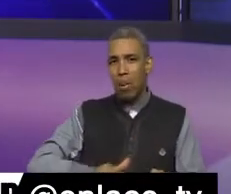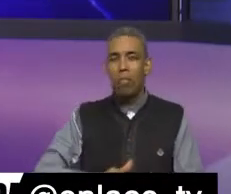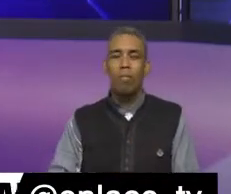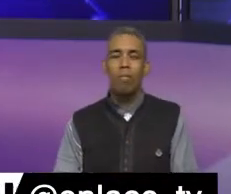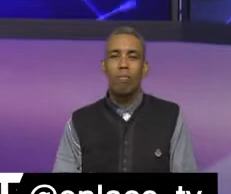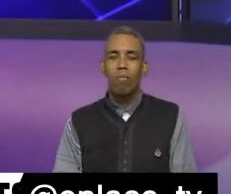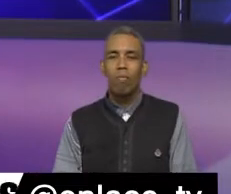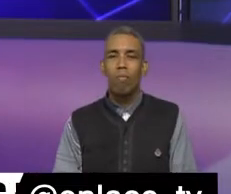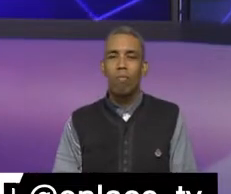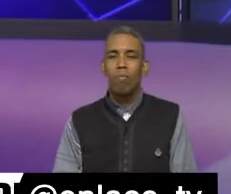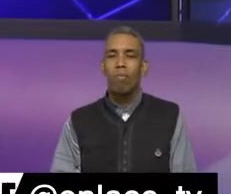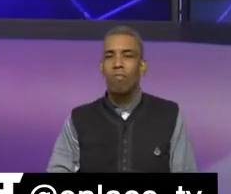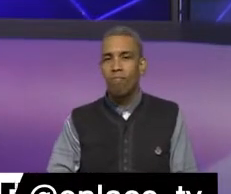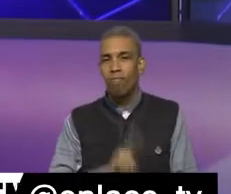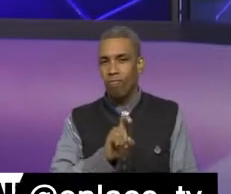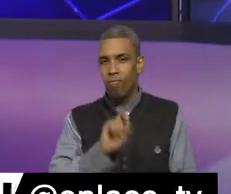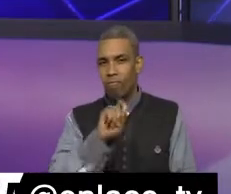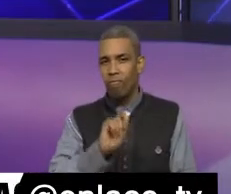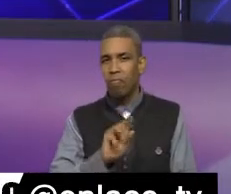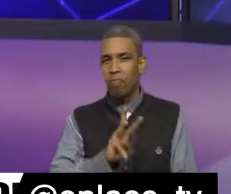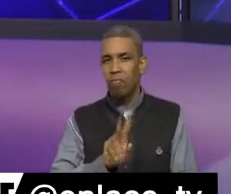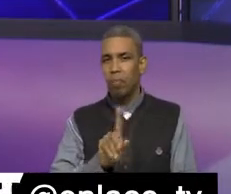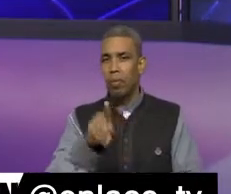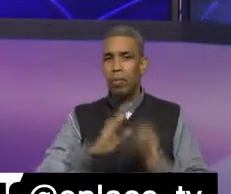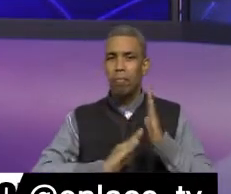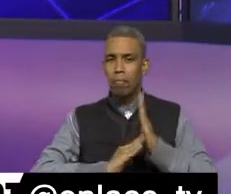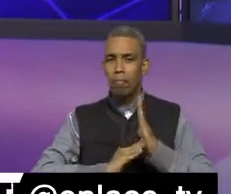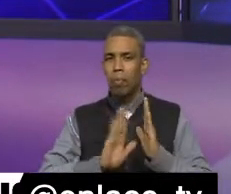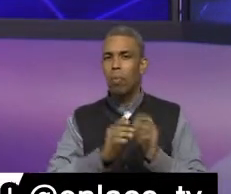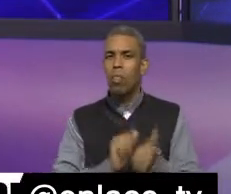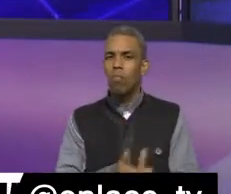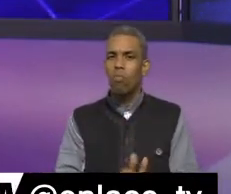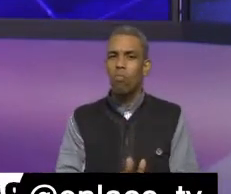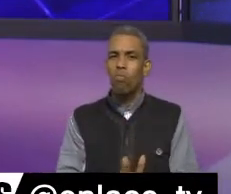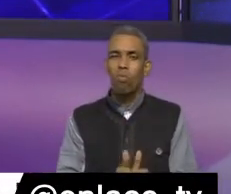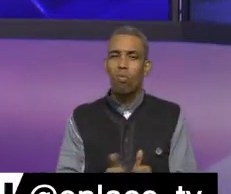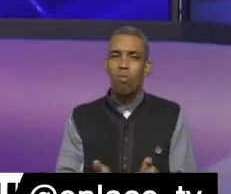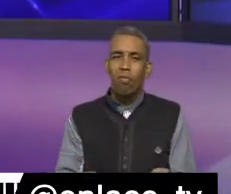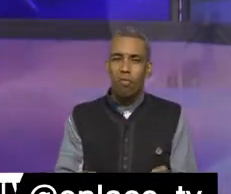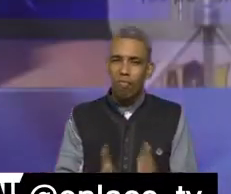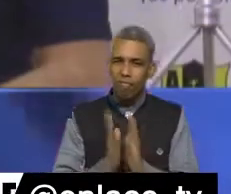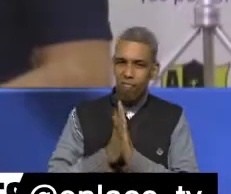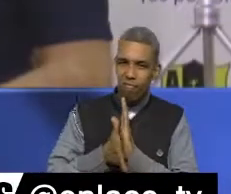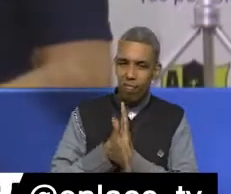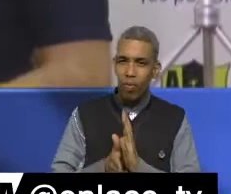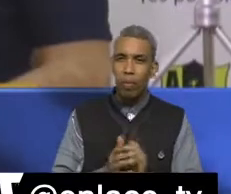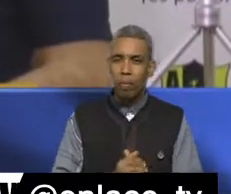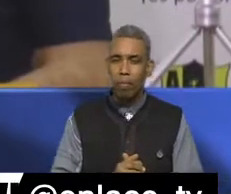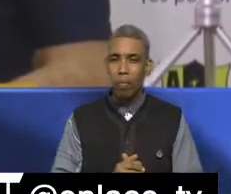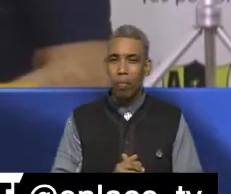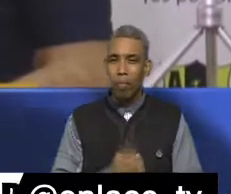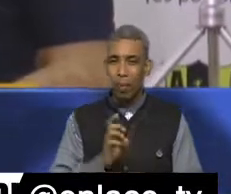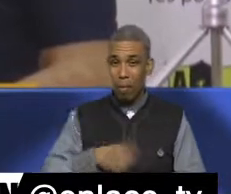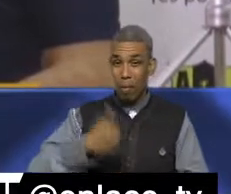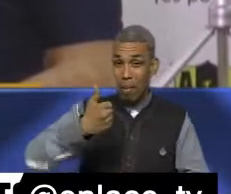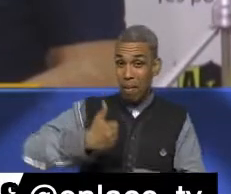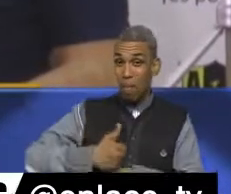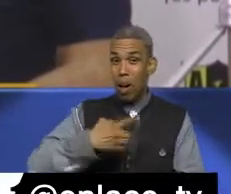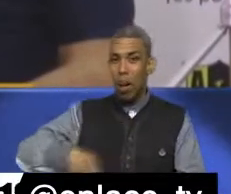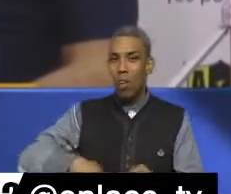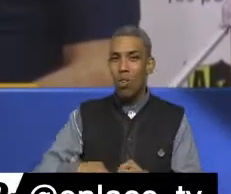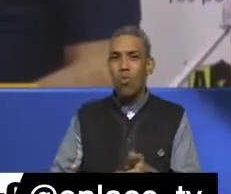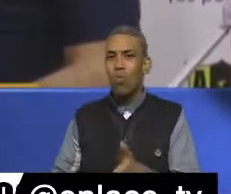6:32 minutos de la tarde, hacemos una segunda pausa. Al volver en la información deportiva, espere detalles sobre la presentación del nuevo director